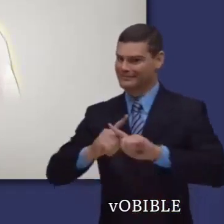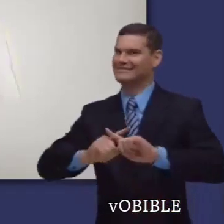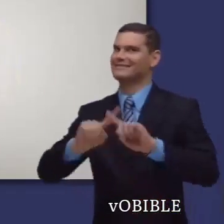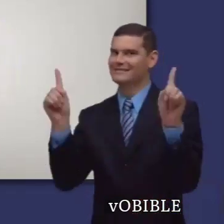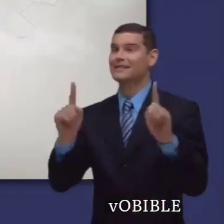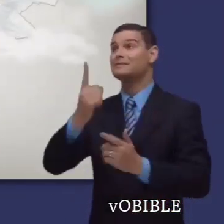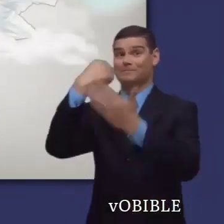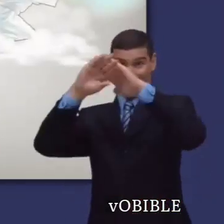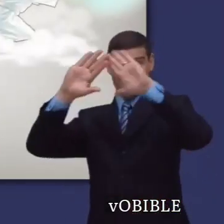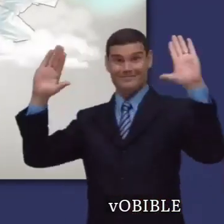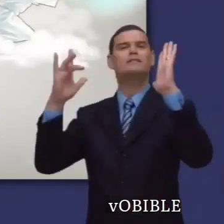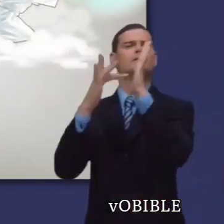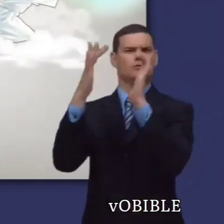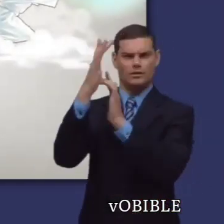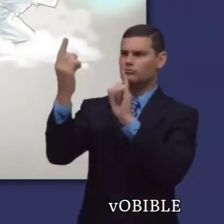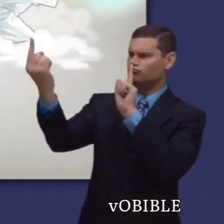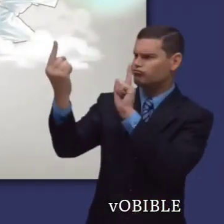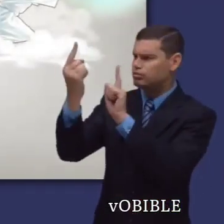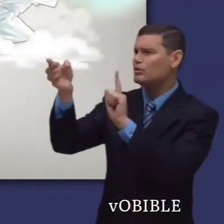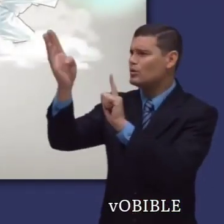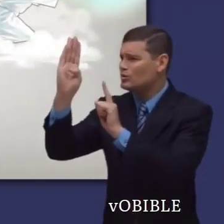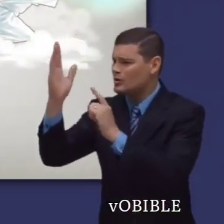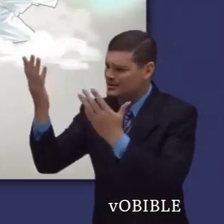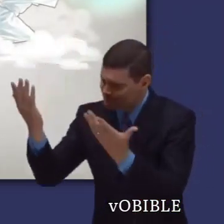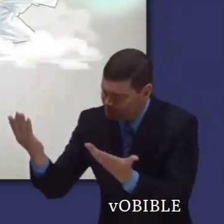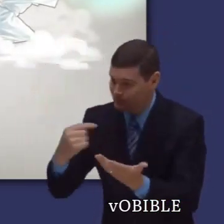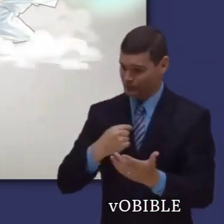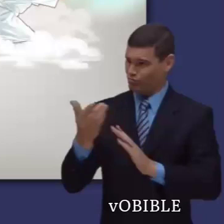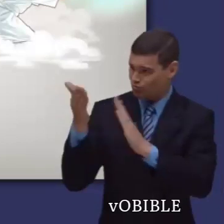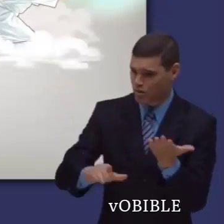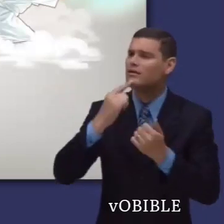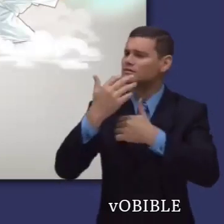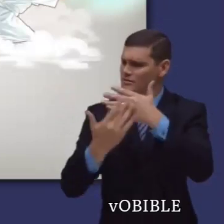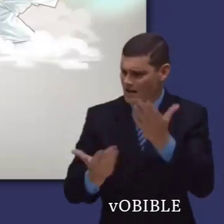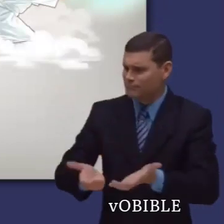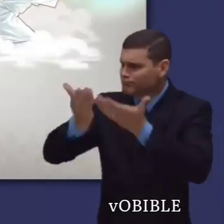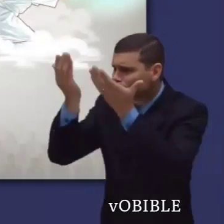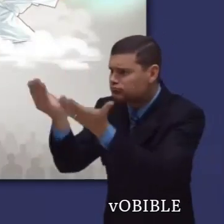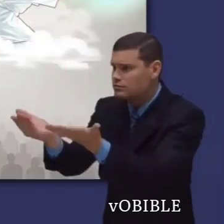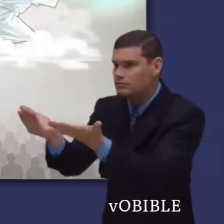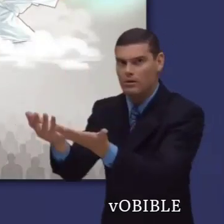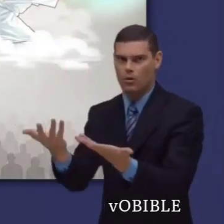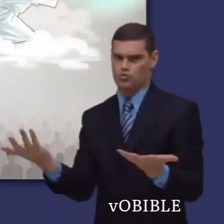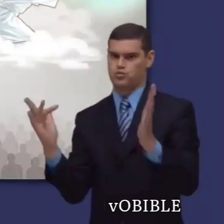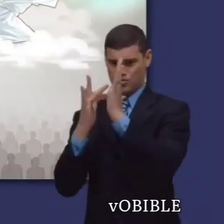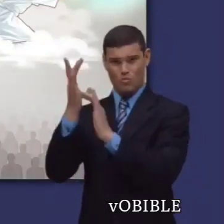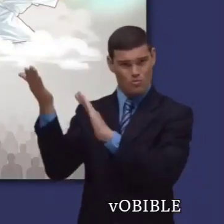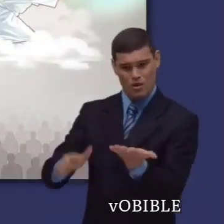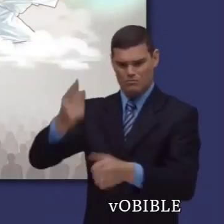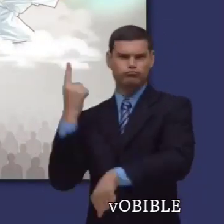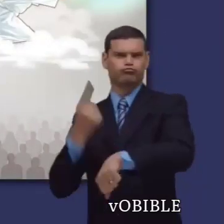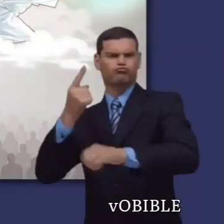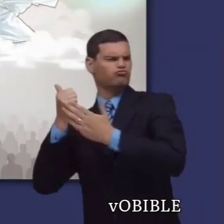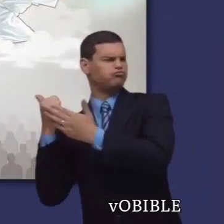limitado. Cristo entró en el mismísimo cielo para presentar ante Dios el valor de su vida humana perfecta y